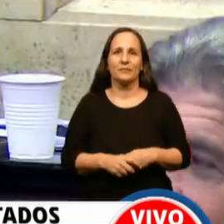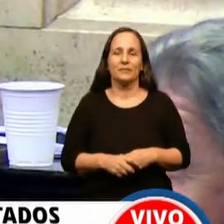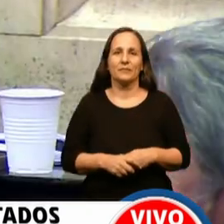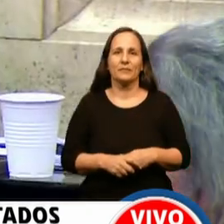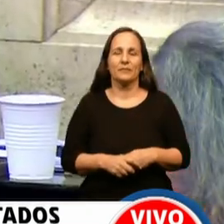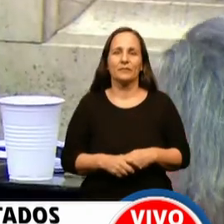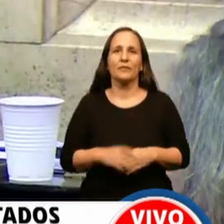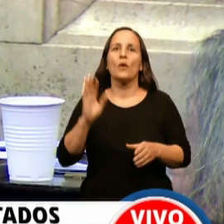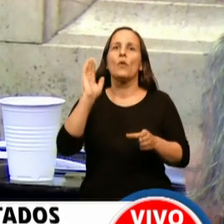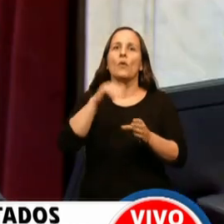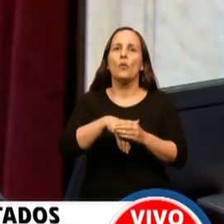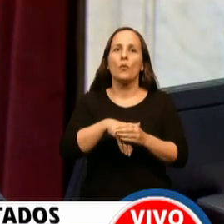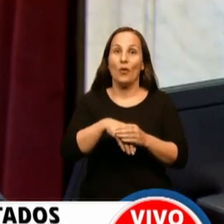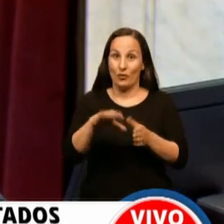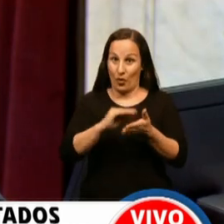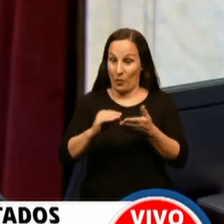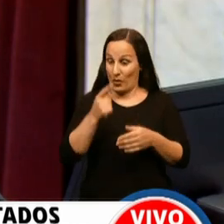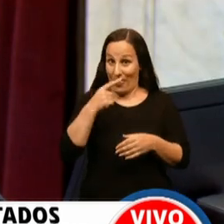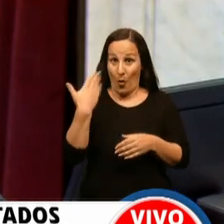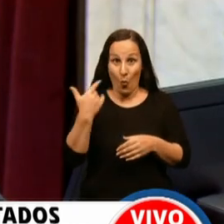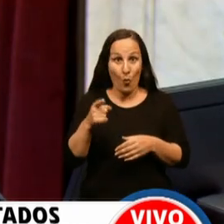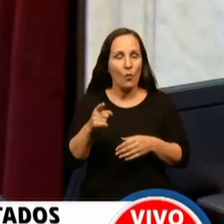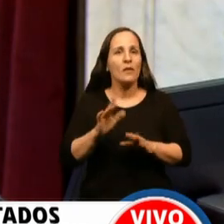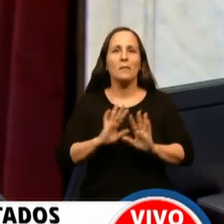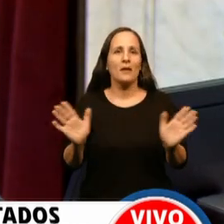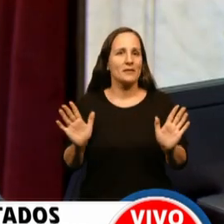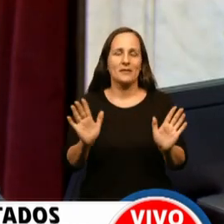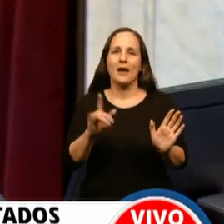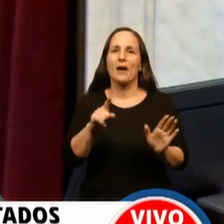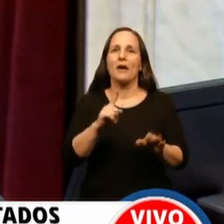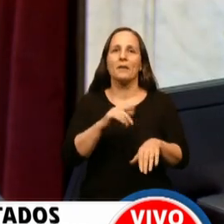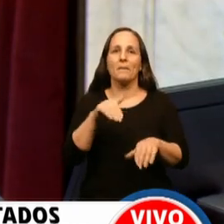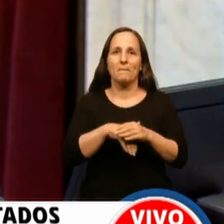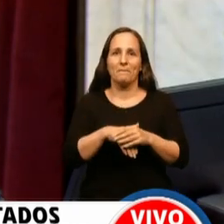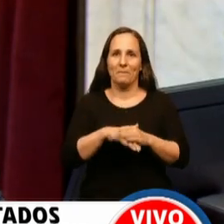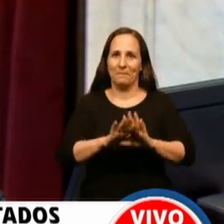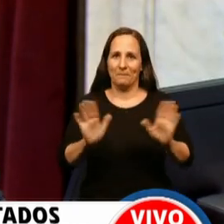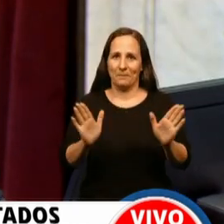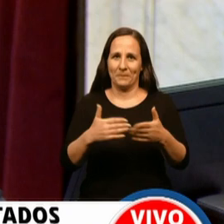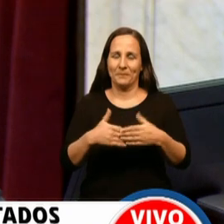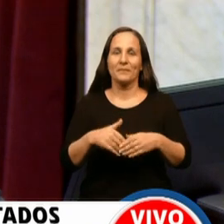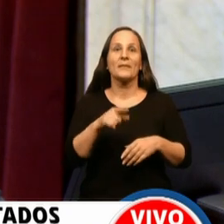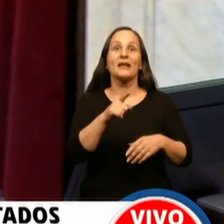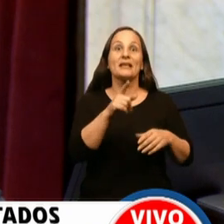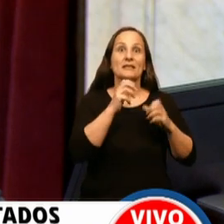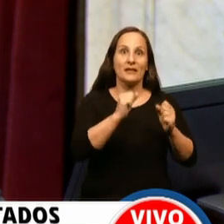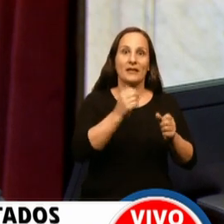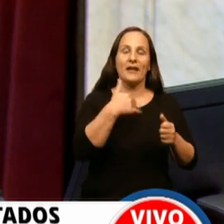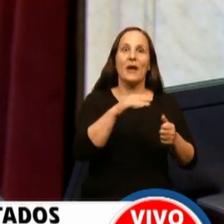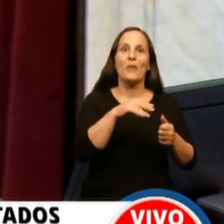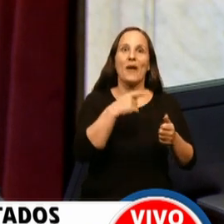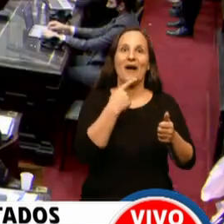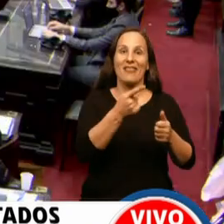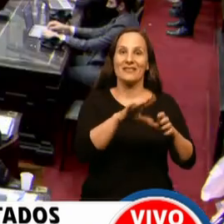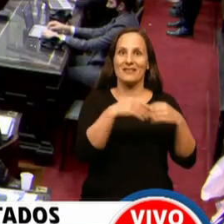con el voto de la diputada slow tower se cierra se cierra la votación por secretaria sea la lectura del